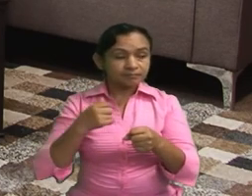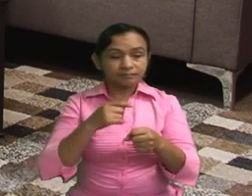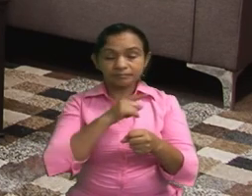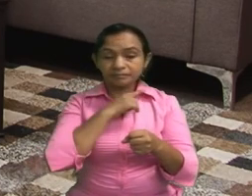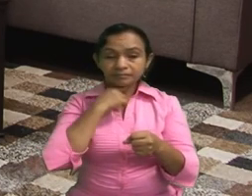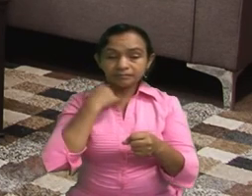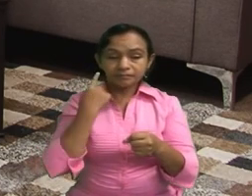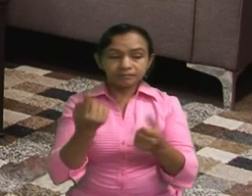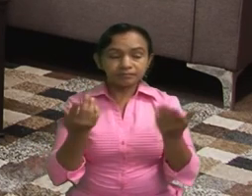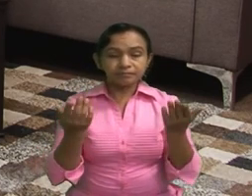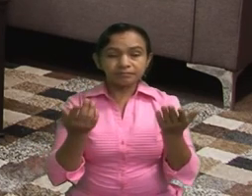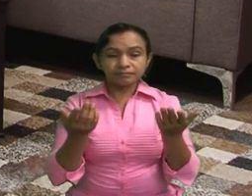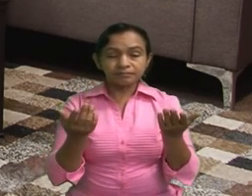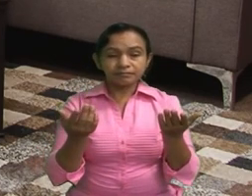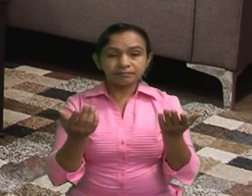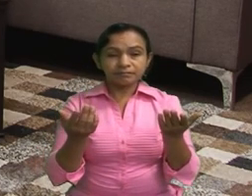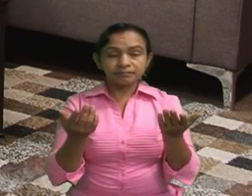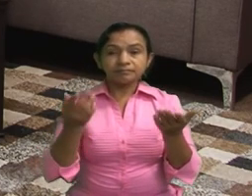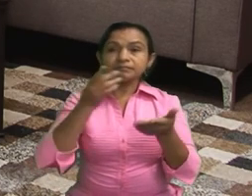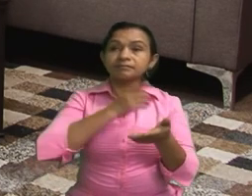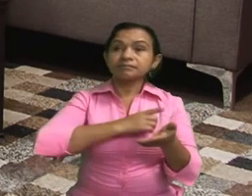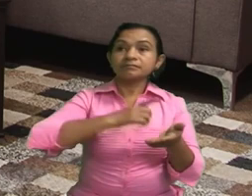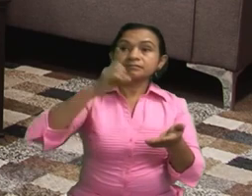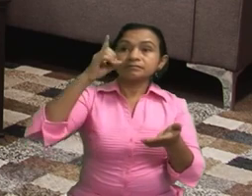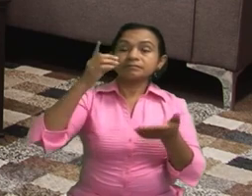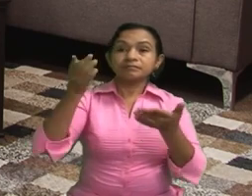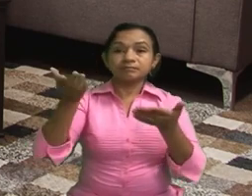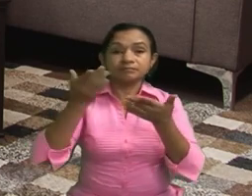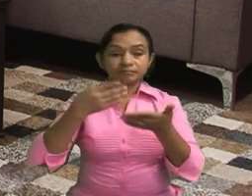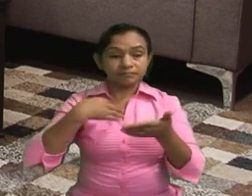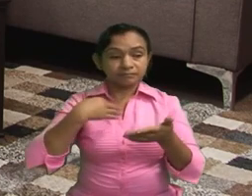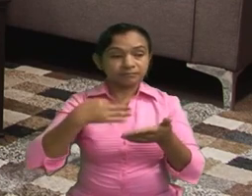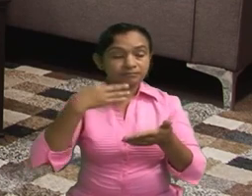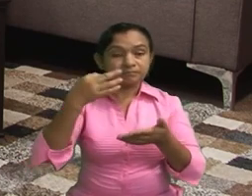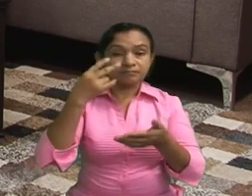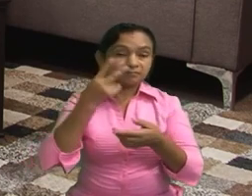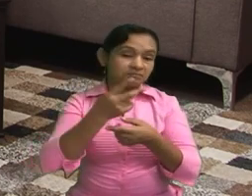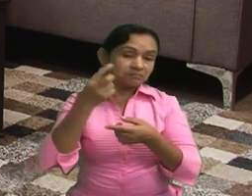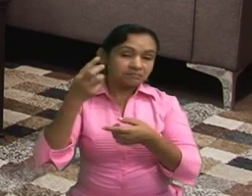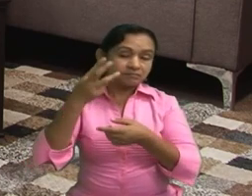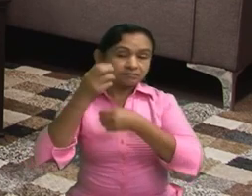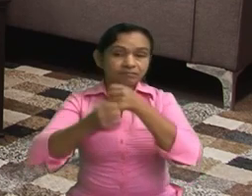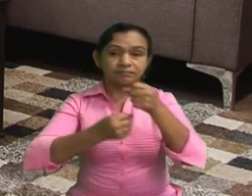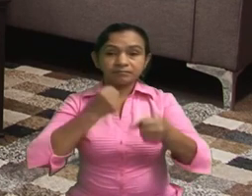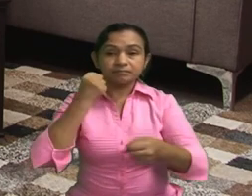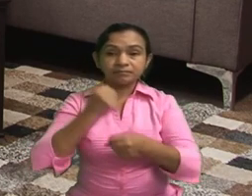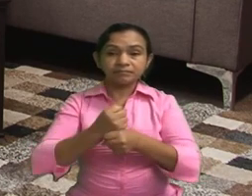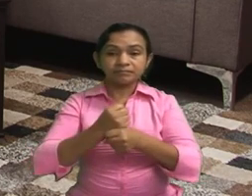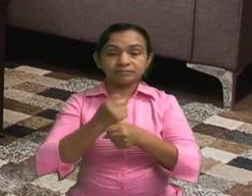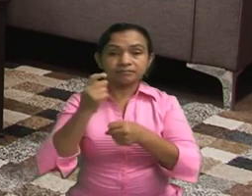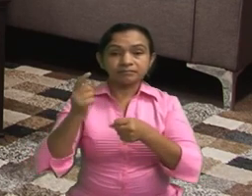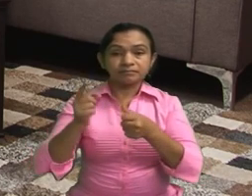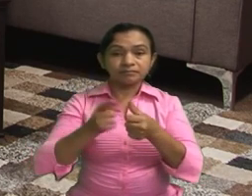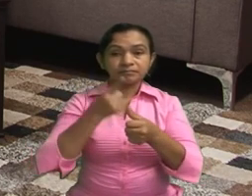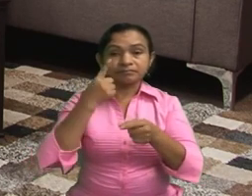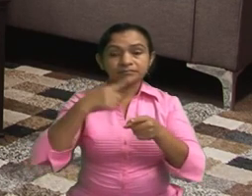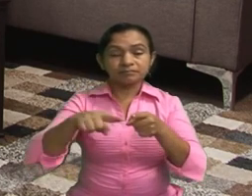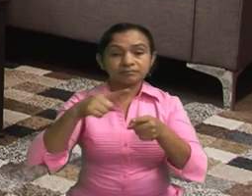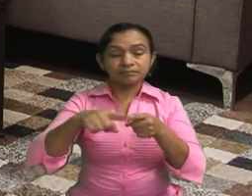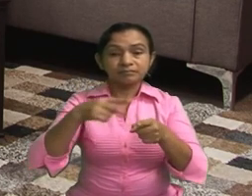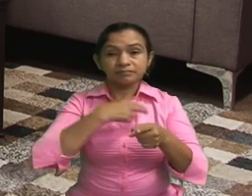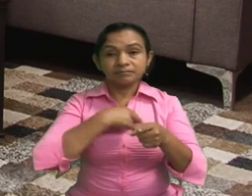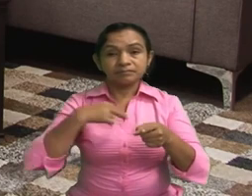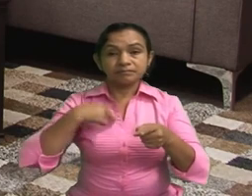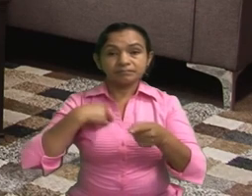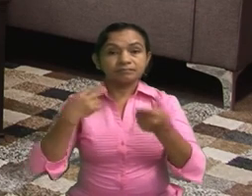realidad, ¿verdad?, que Dios mediante, serán en los próximos 2-3 años el primer el primer pago si se va a consolidar